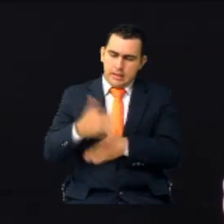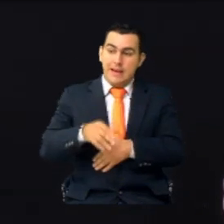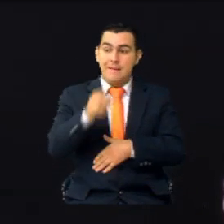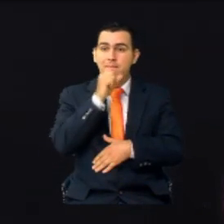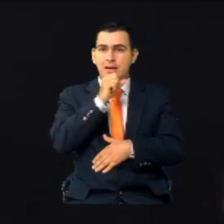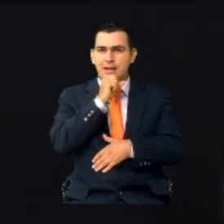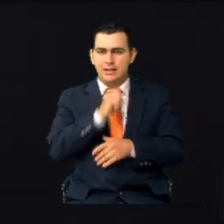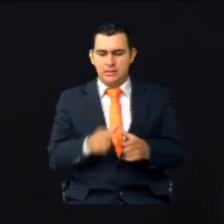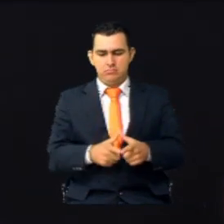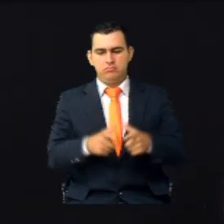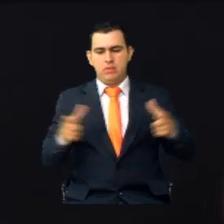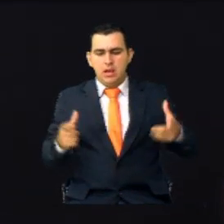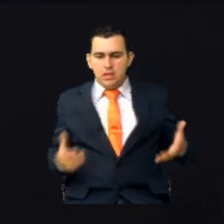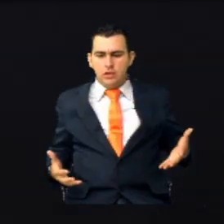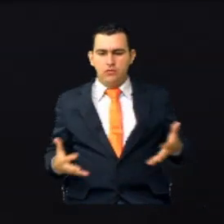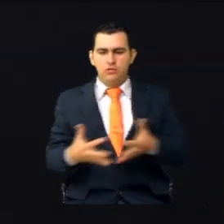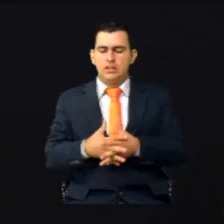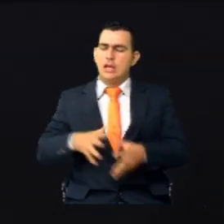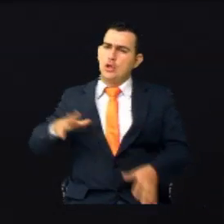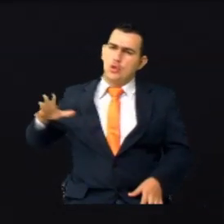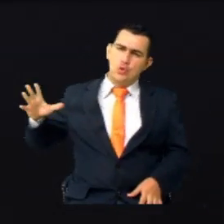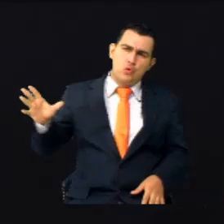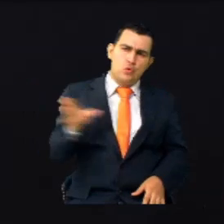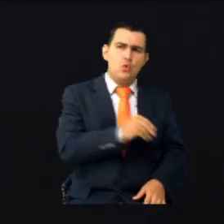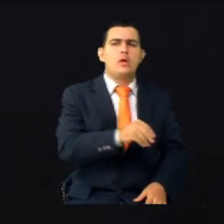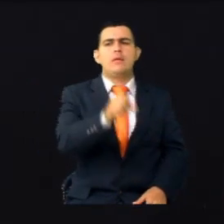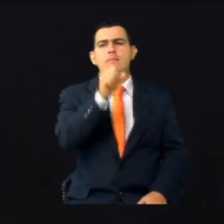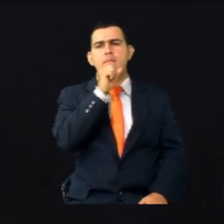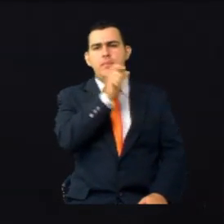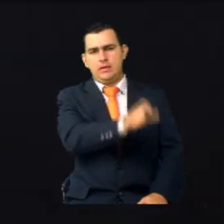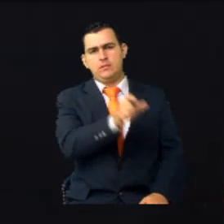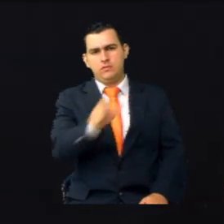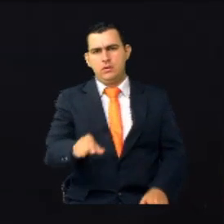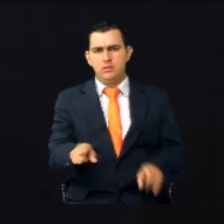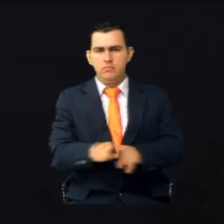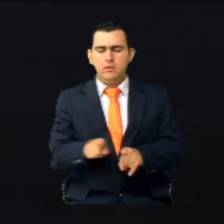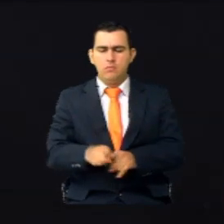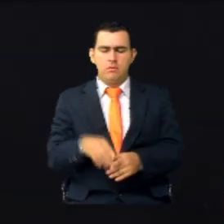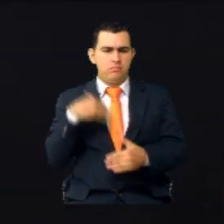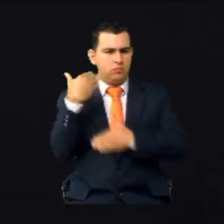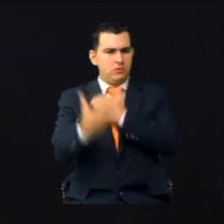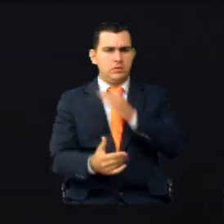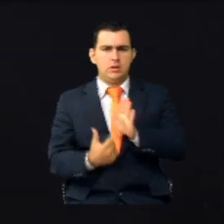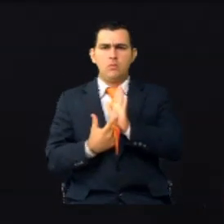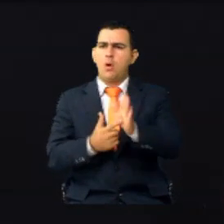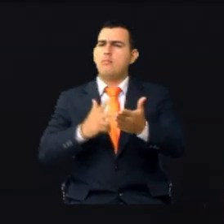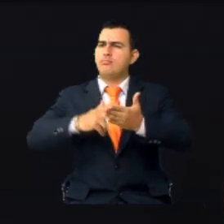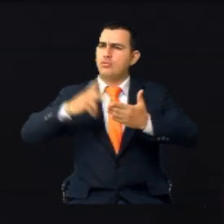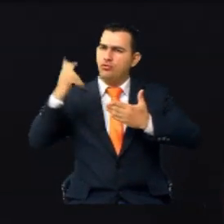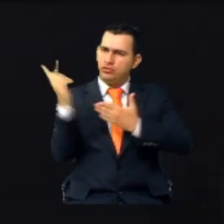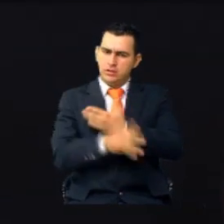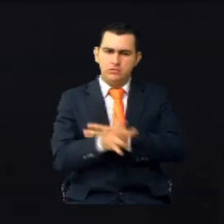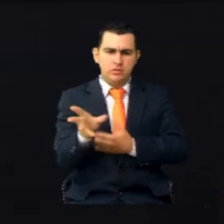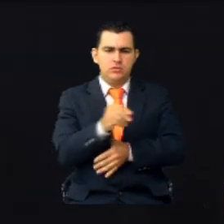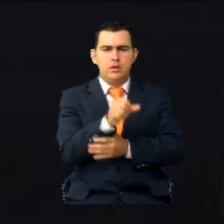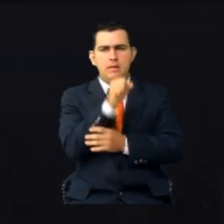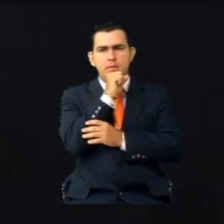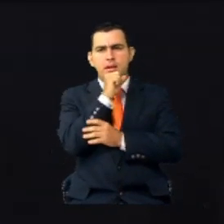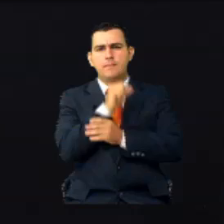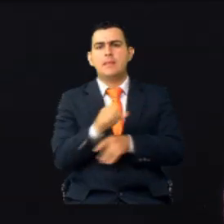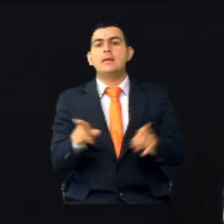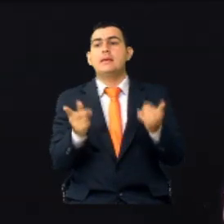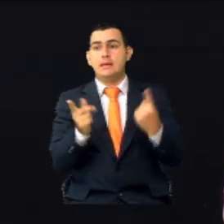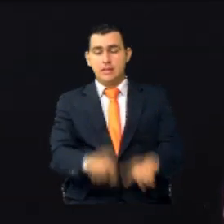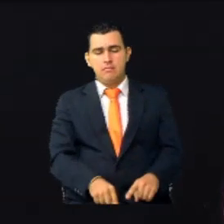la construimos con todas las personas que hoy quieren una mejor ciudad, una mejor sociedad, que quieren un mejor proyecto para Barrancabermeja y que han visto en